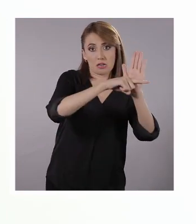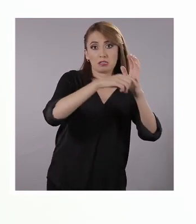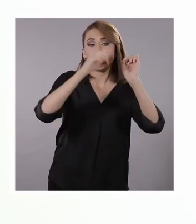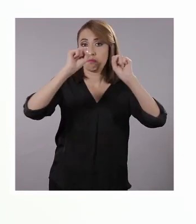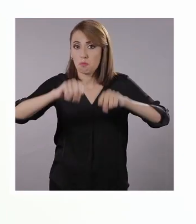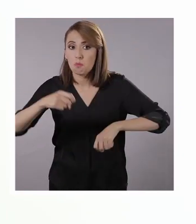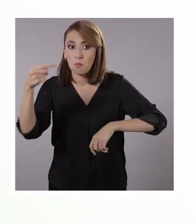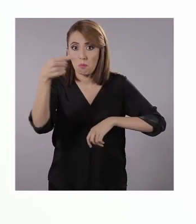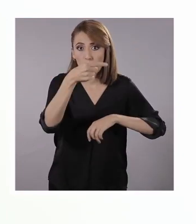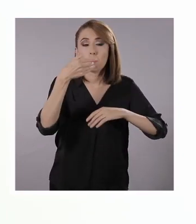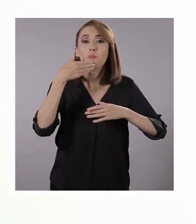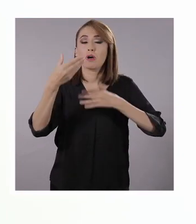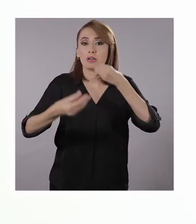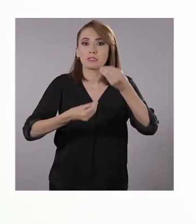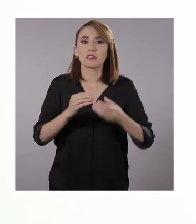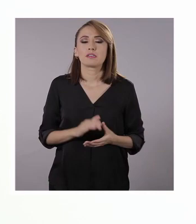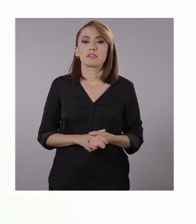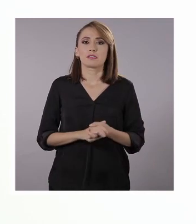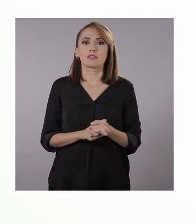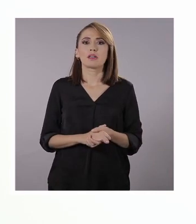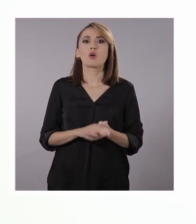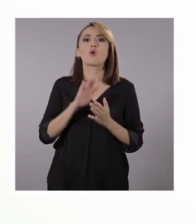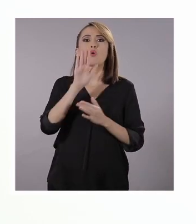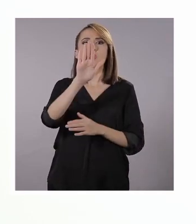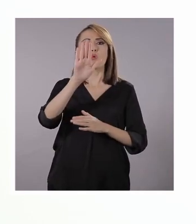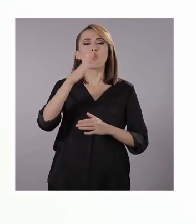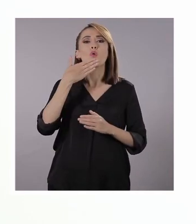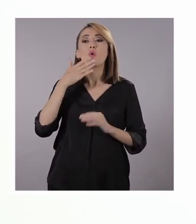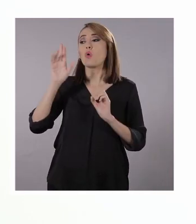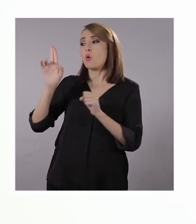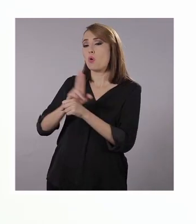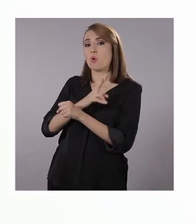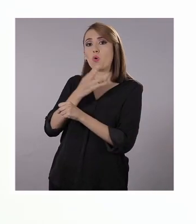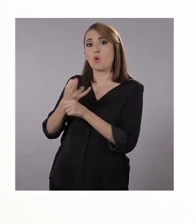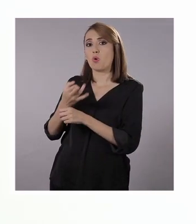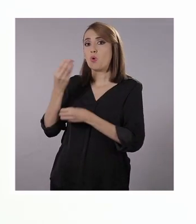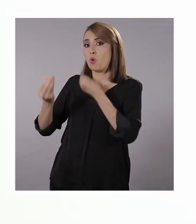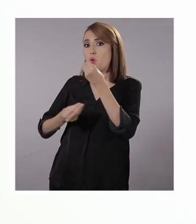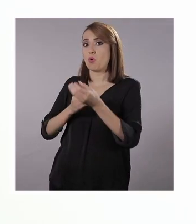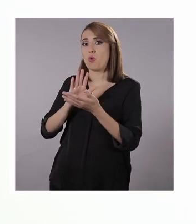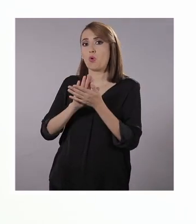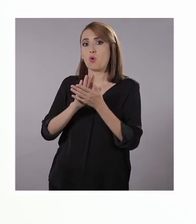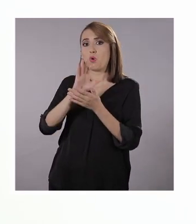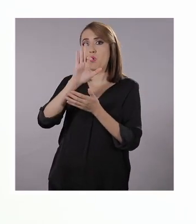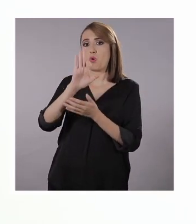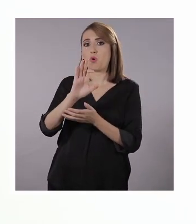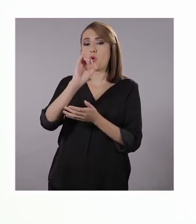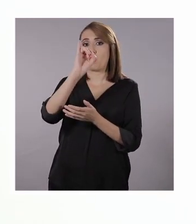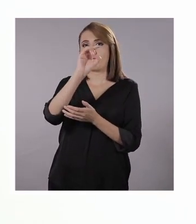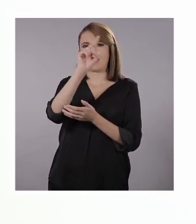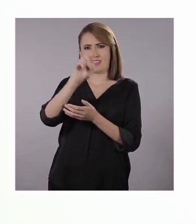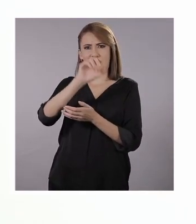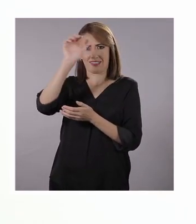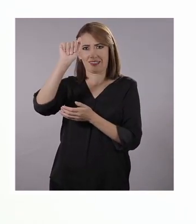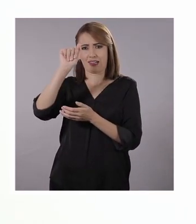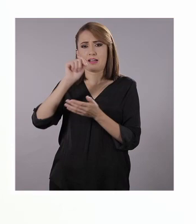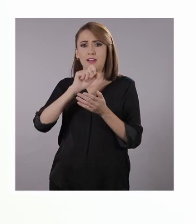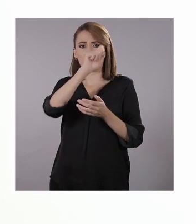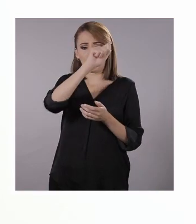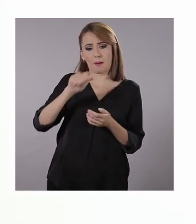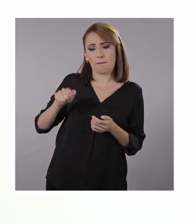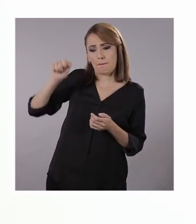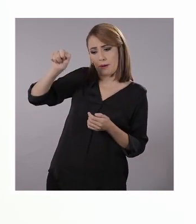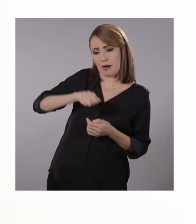Muy bien. Bien, ¿te parece si empezamos? Ah, pero ¿qué tal si utilizamos una tiza y